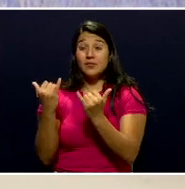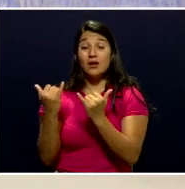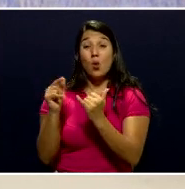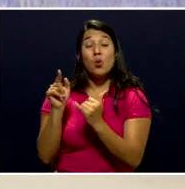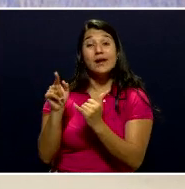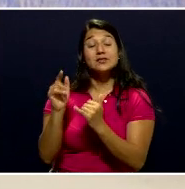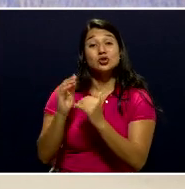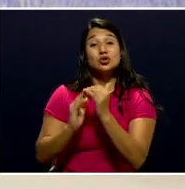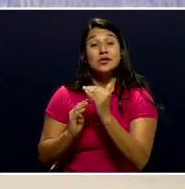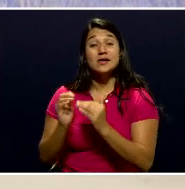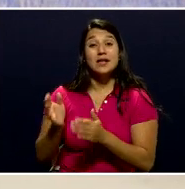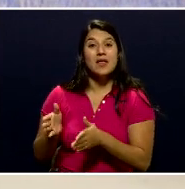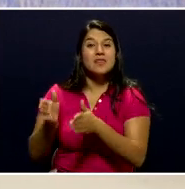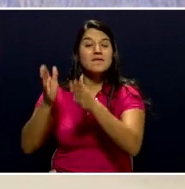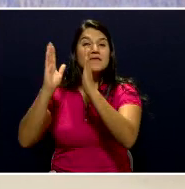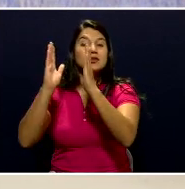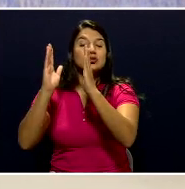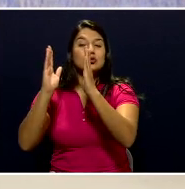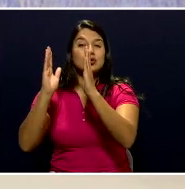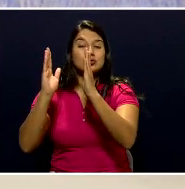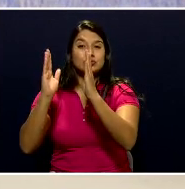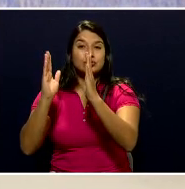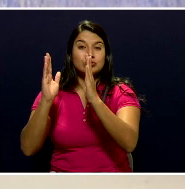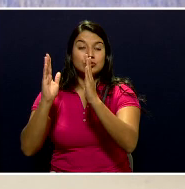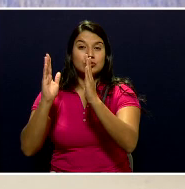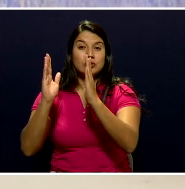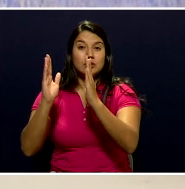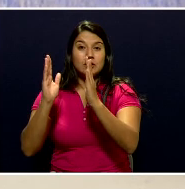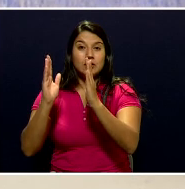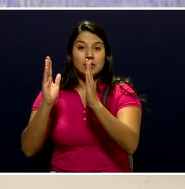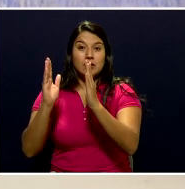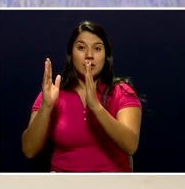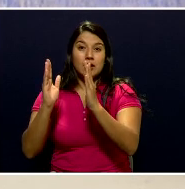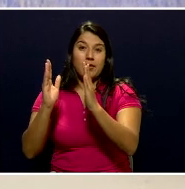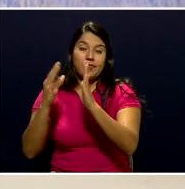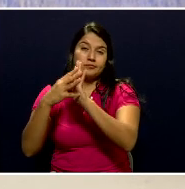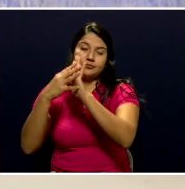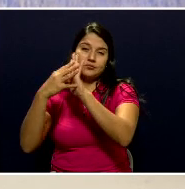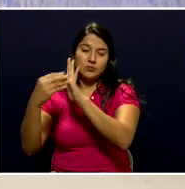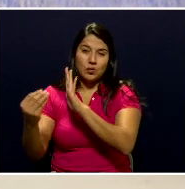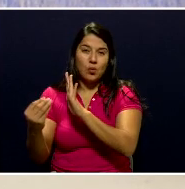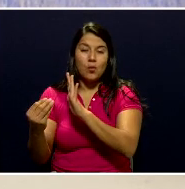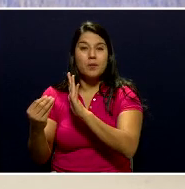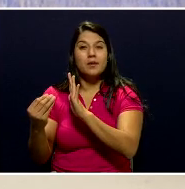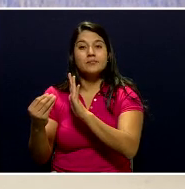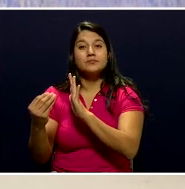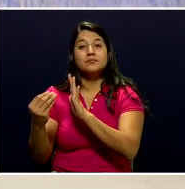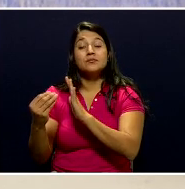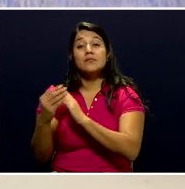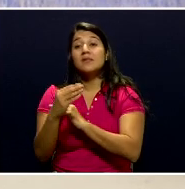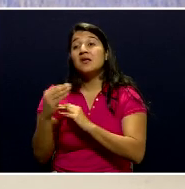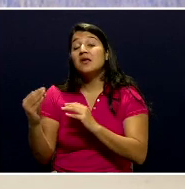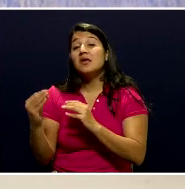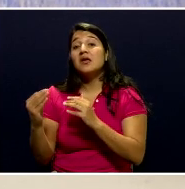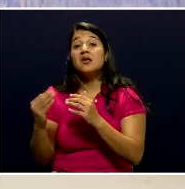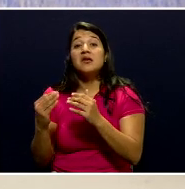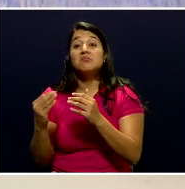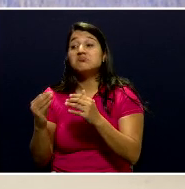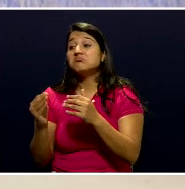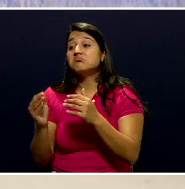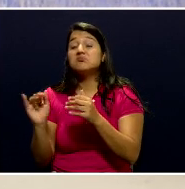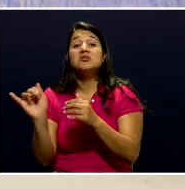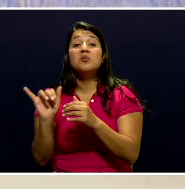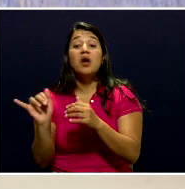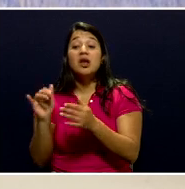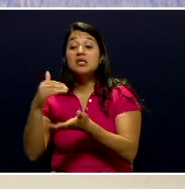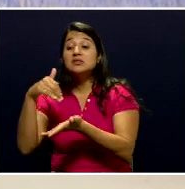convierten en unos edificios genéricos que da lo mismo si estamos en medio San José o